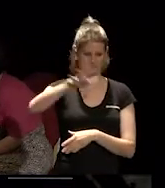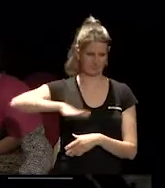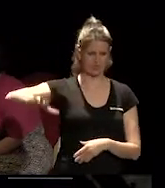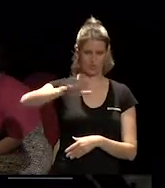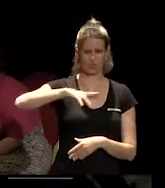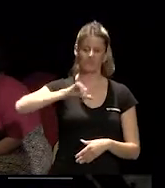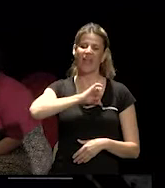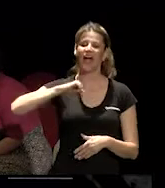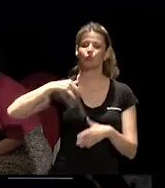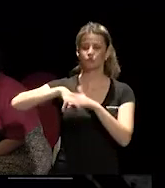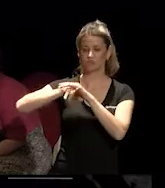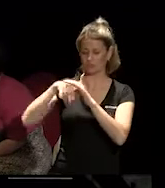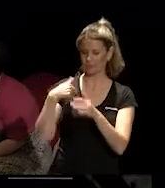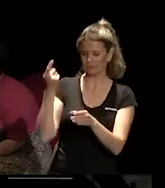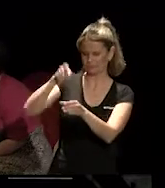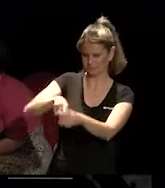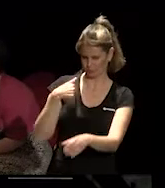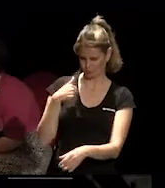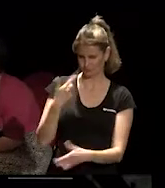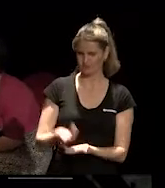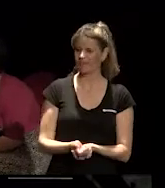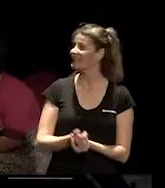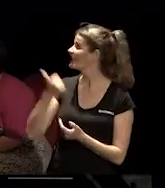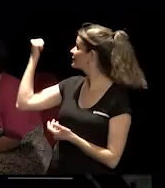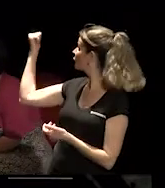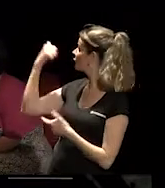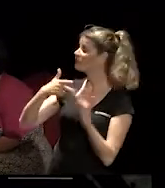aquí estamos. Esto fue final de concierto, foto.